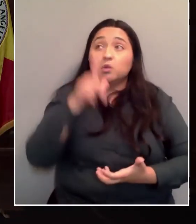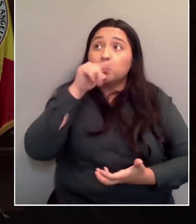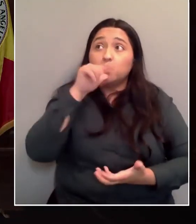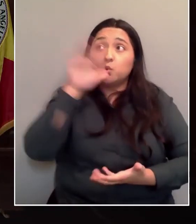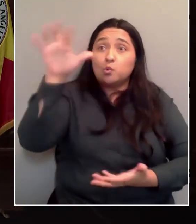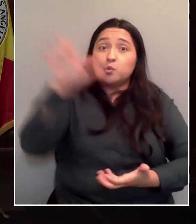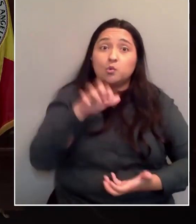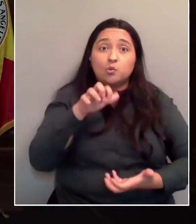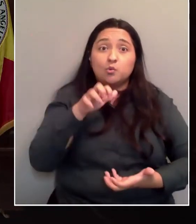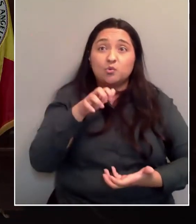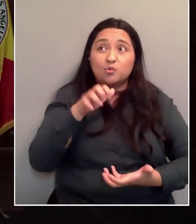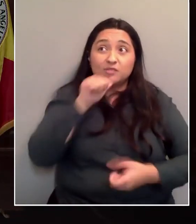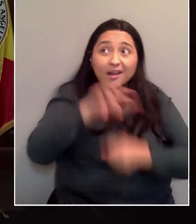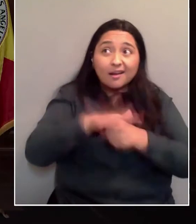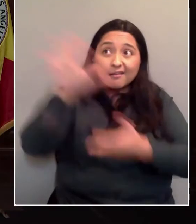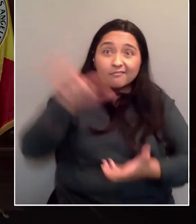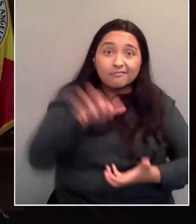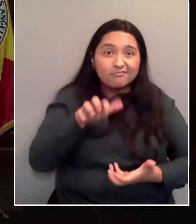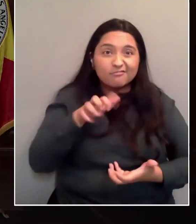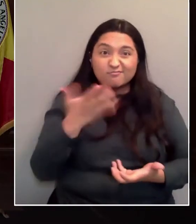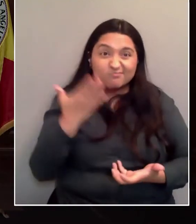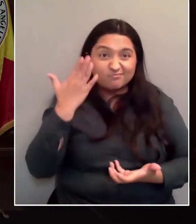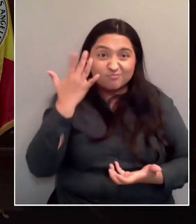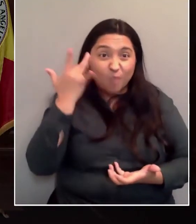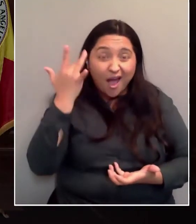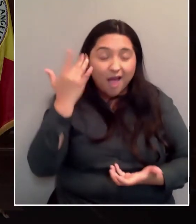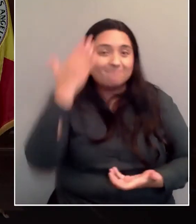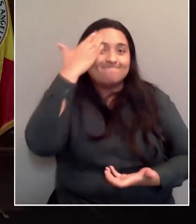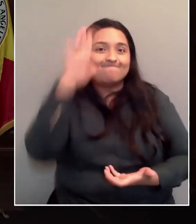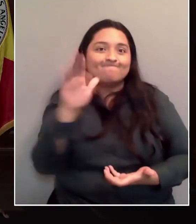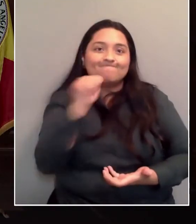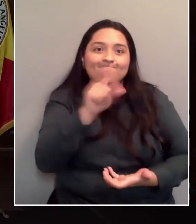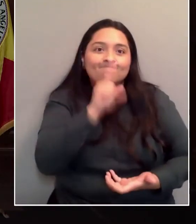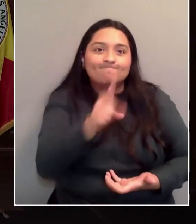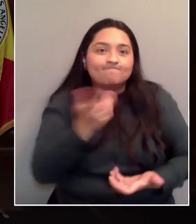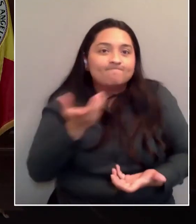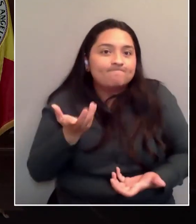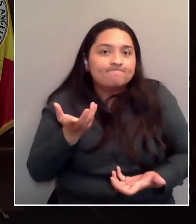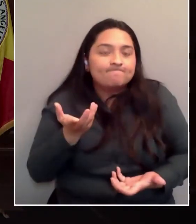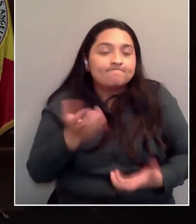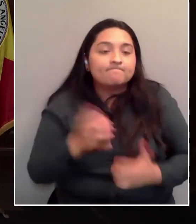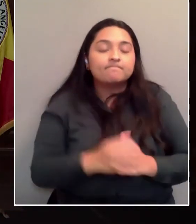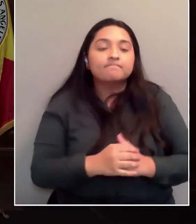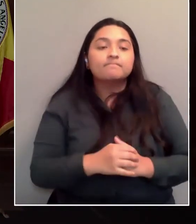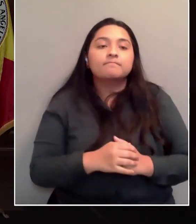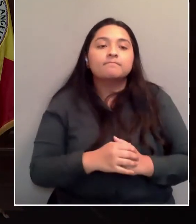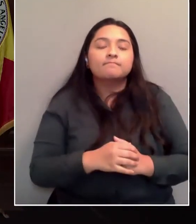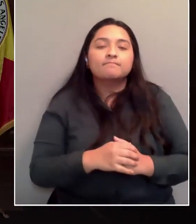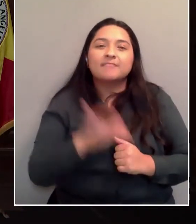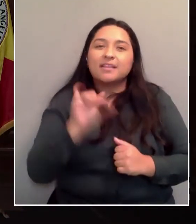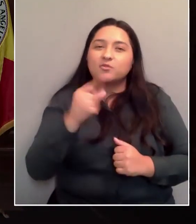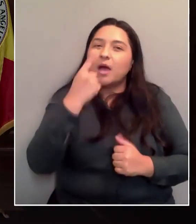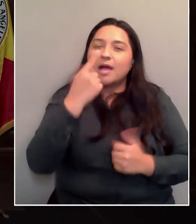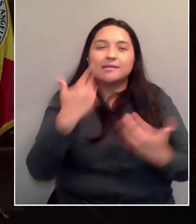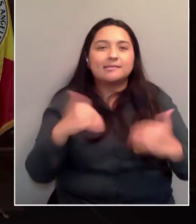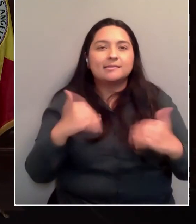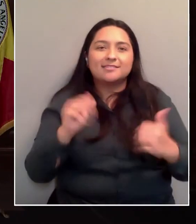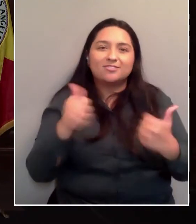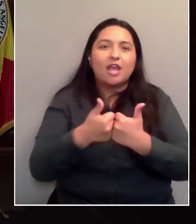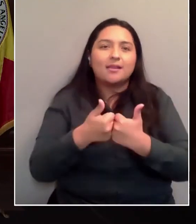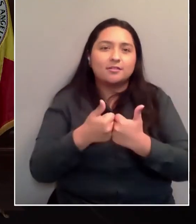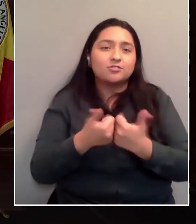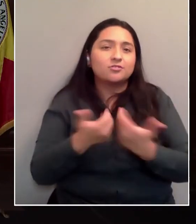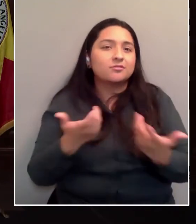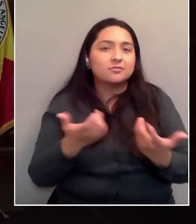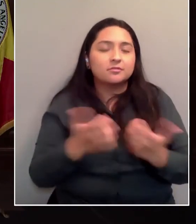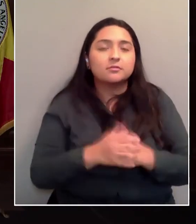tenemos suficiente dosis de la vacuna. Y este es un problema. Un problema no solamente